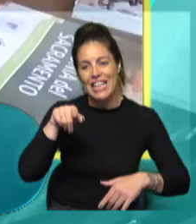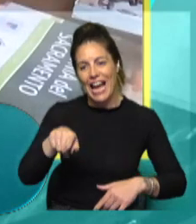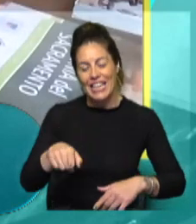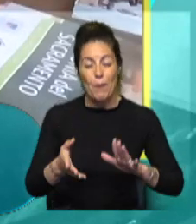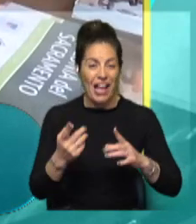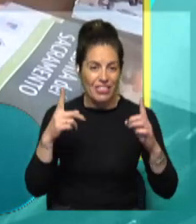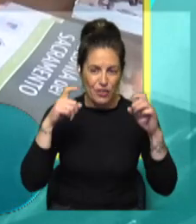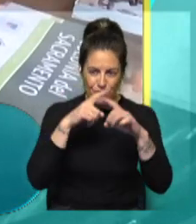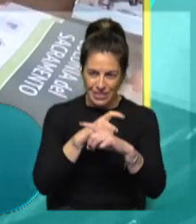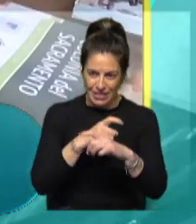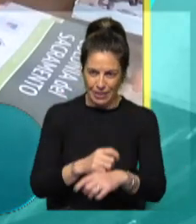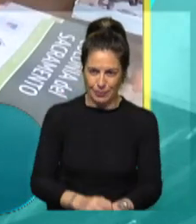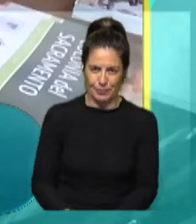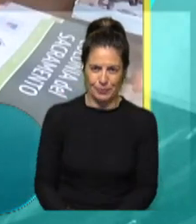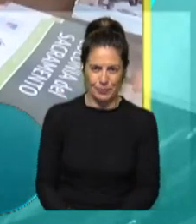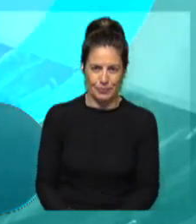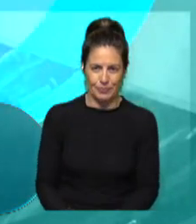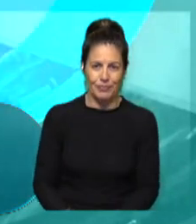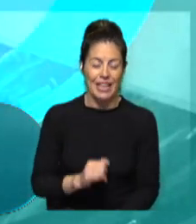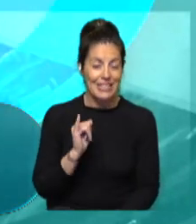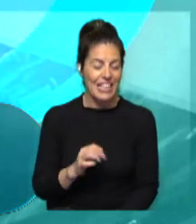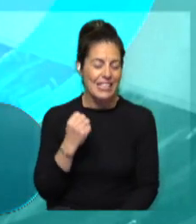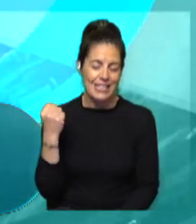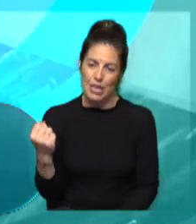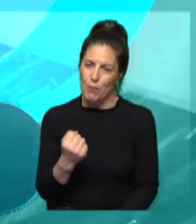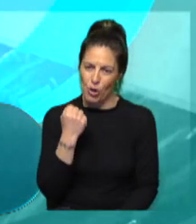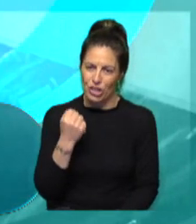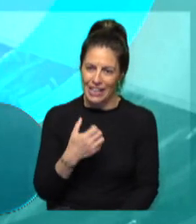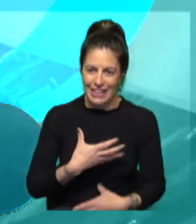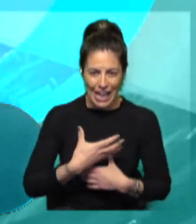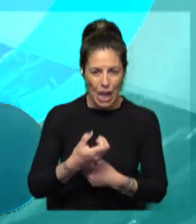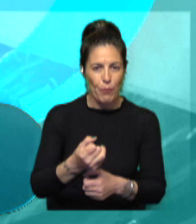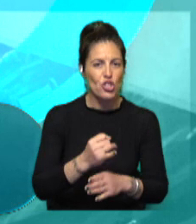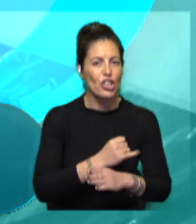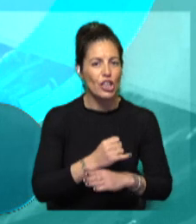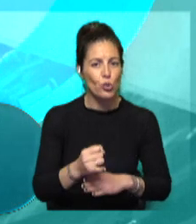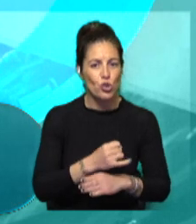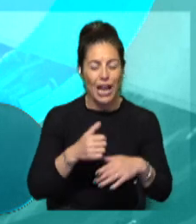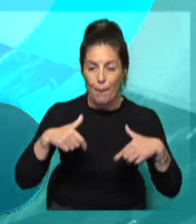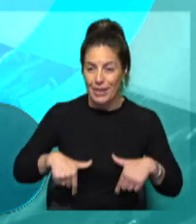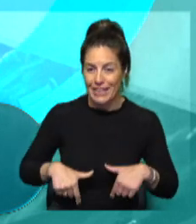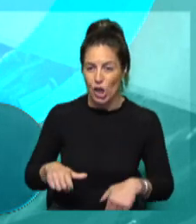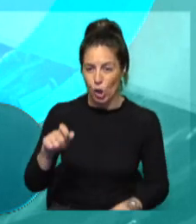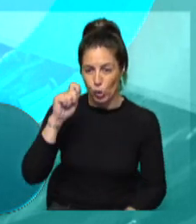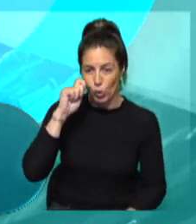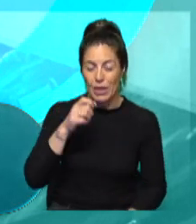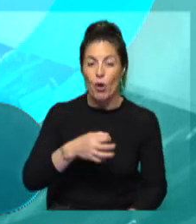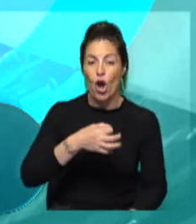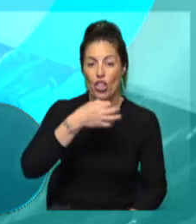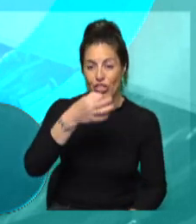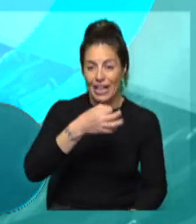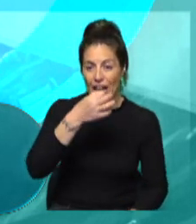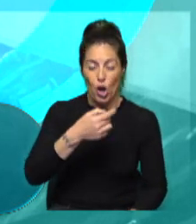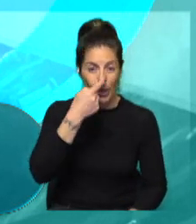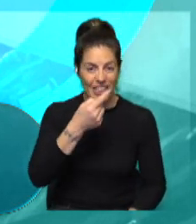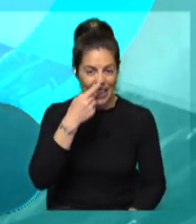más difíciles. Es bien importante contar con el apoyo institucional, tanto del Ministerio de Turismo, que lo declaró de interés